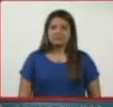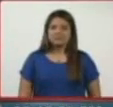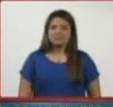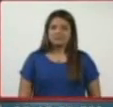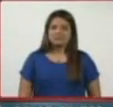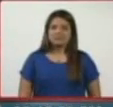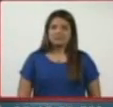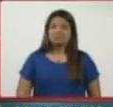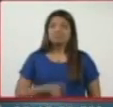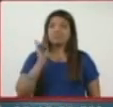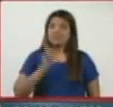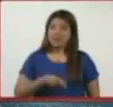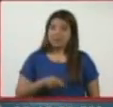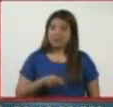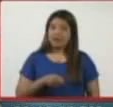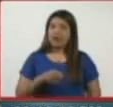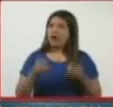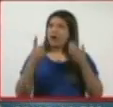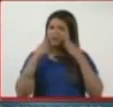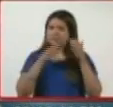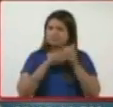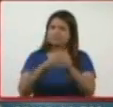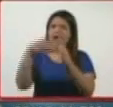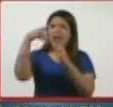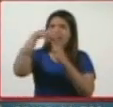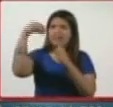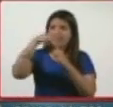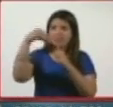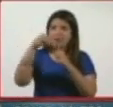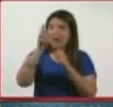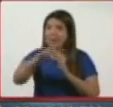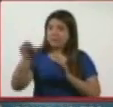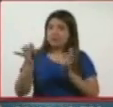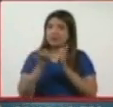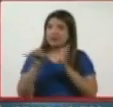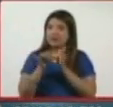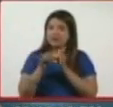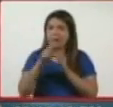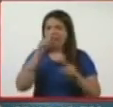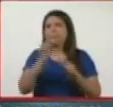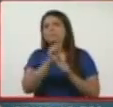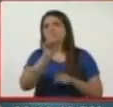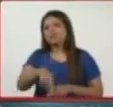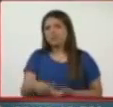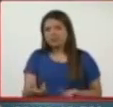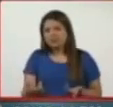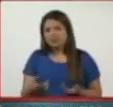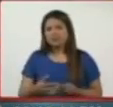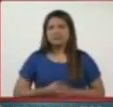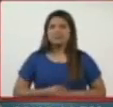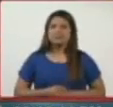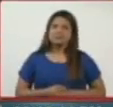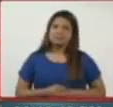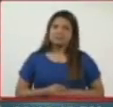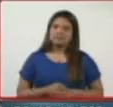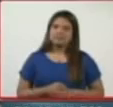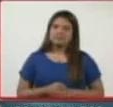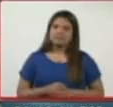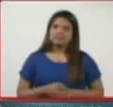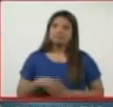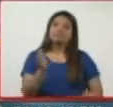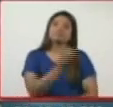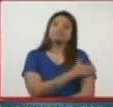Inclusive los vecinos de Altamira fueron amenazados por estos grupos vandálicos. Aunque la